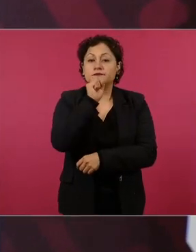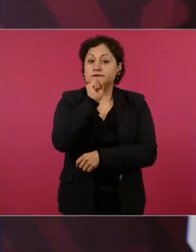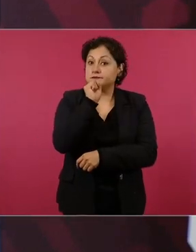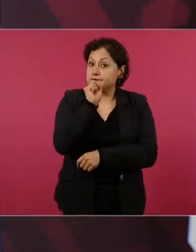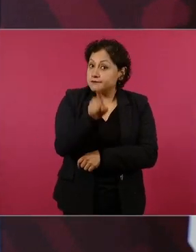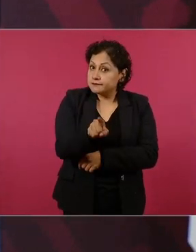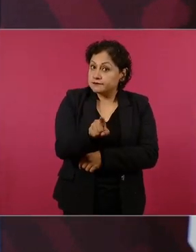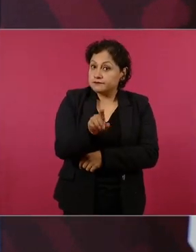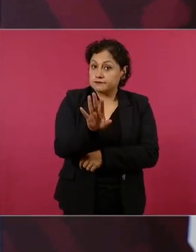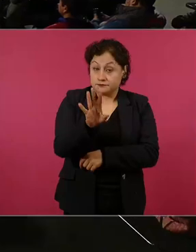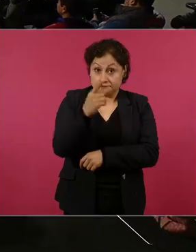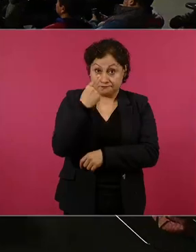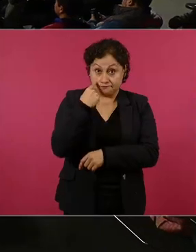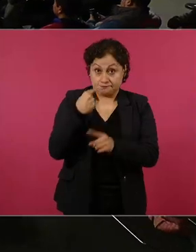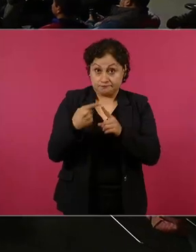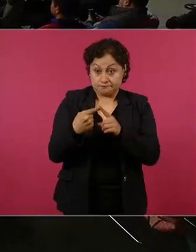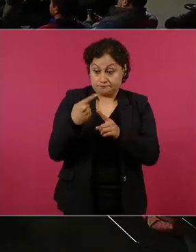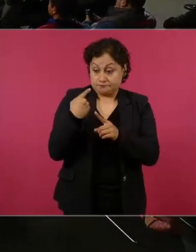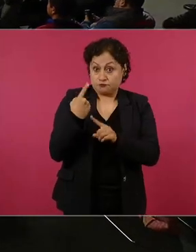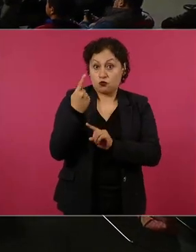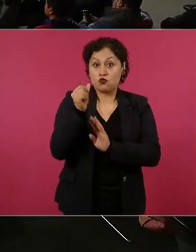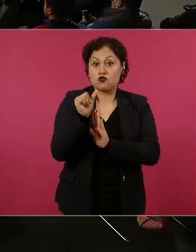pues un mes